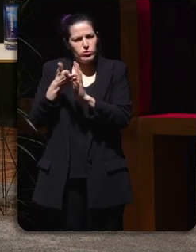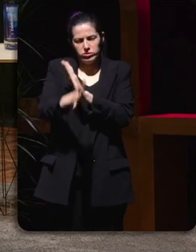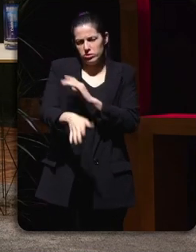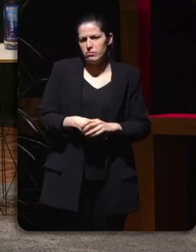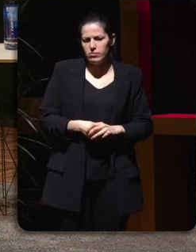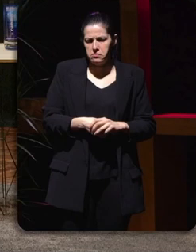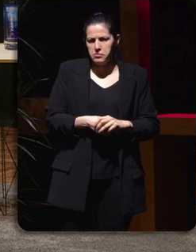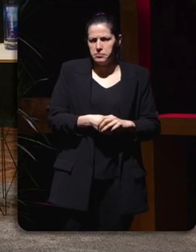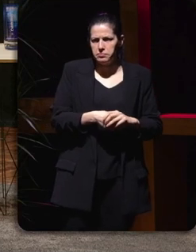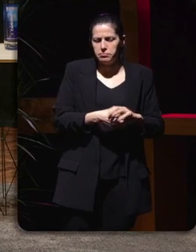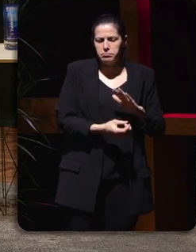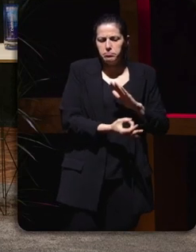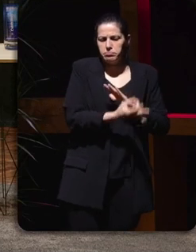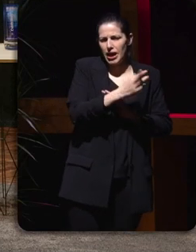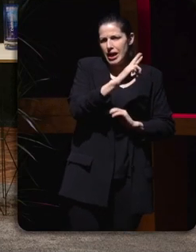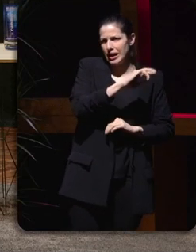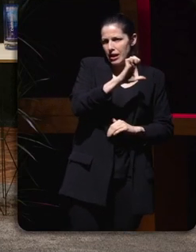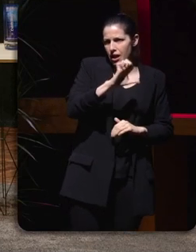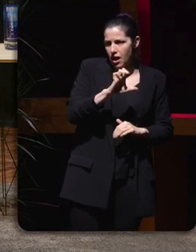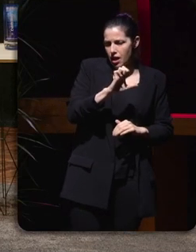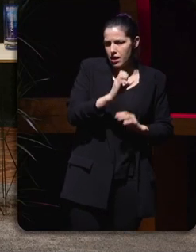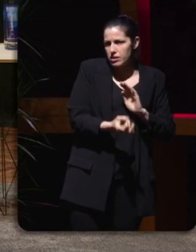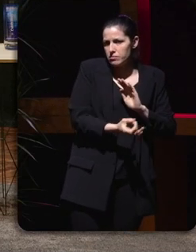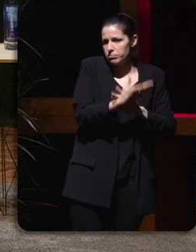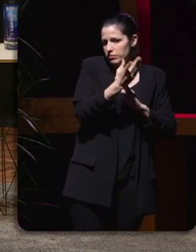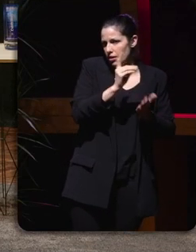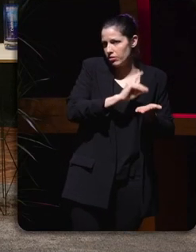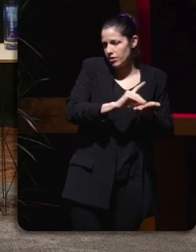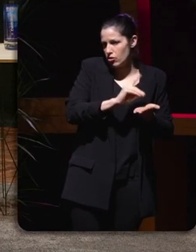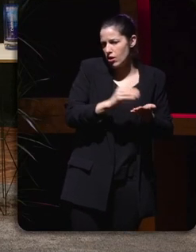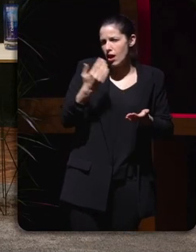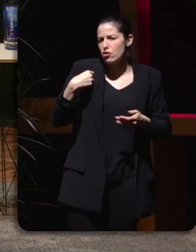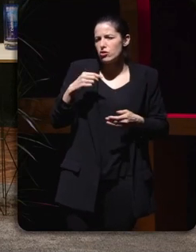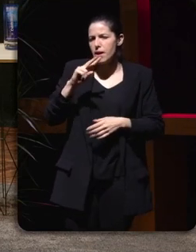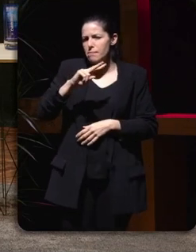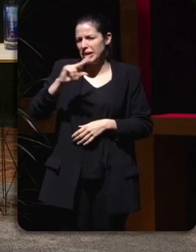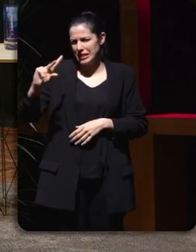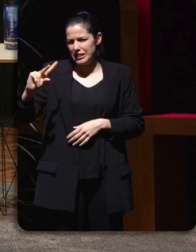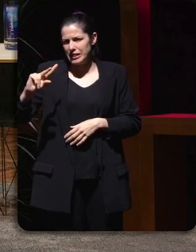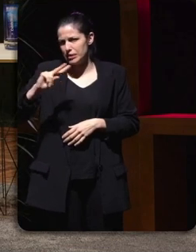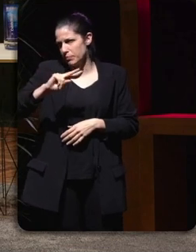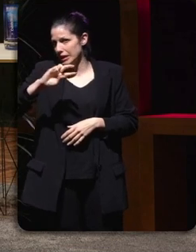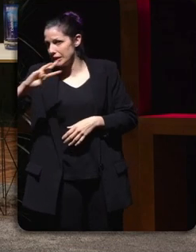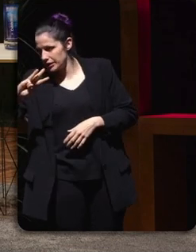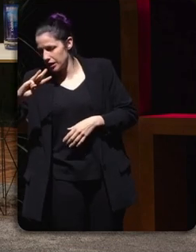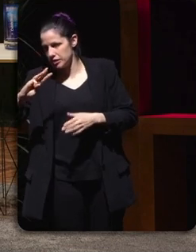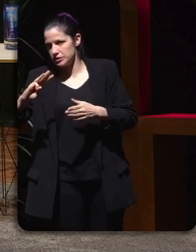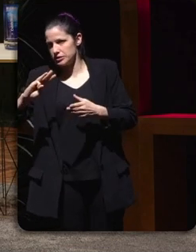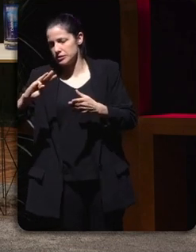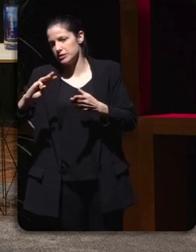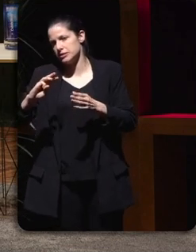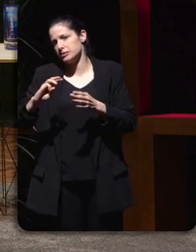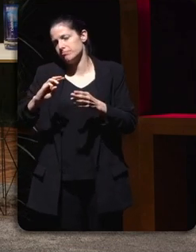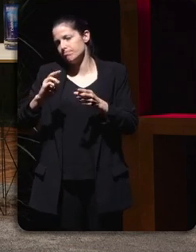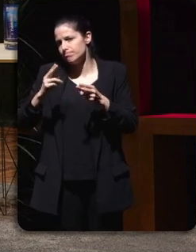ahora van 23 ediciones del diccionario Será porque la lengua cambia no no somos nosotras Pero además